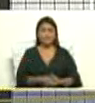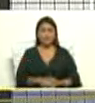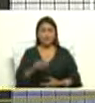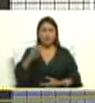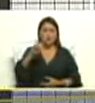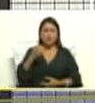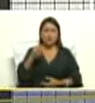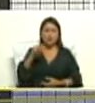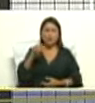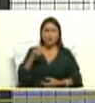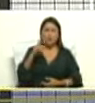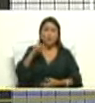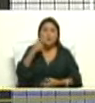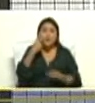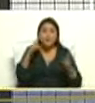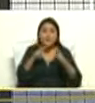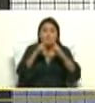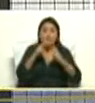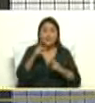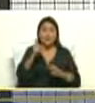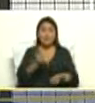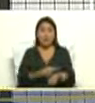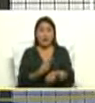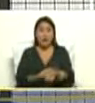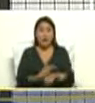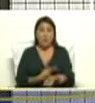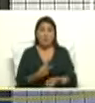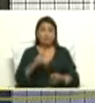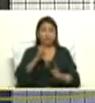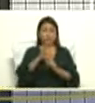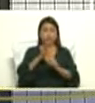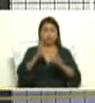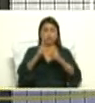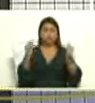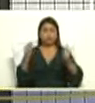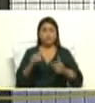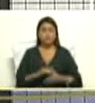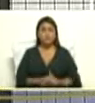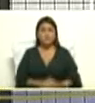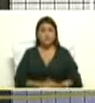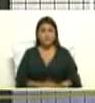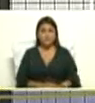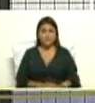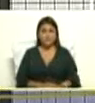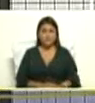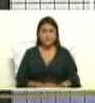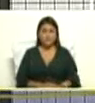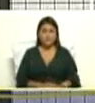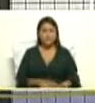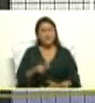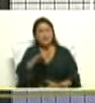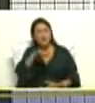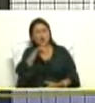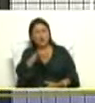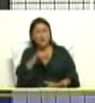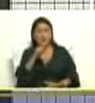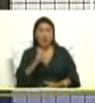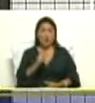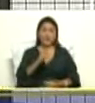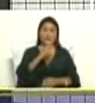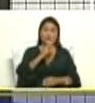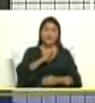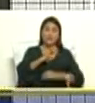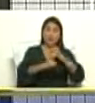jamás pudo ver a su hermano una desaparición forzada Y dónde estaba la Corte